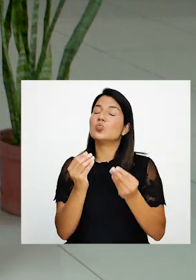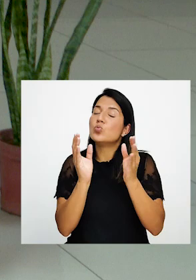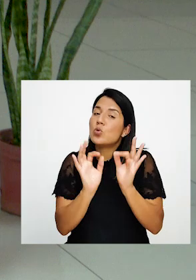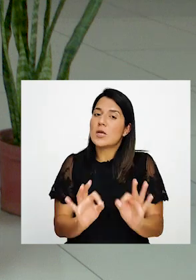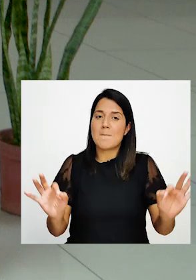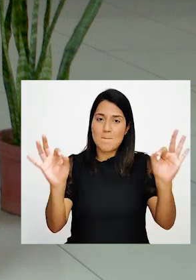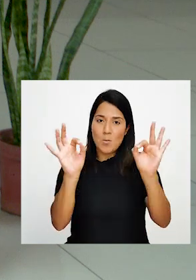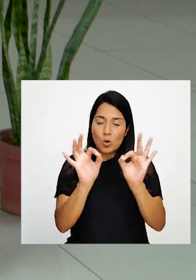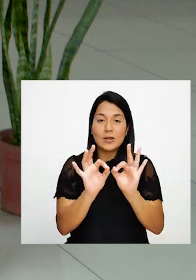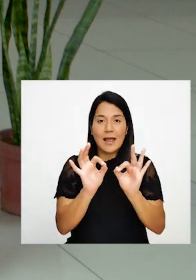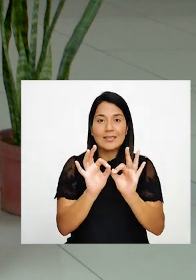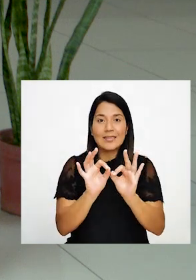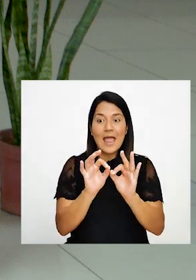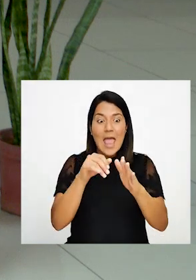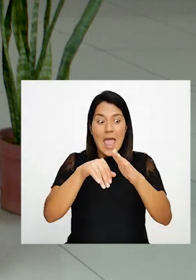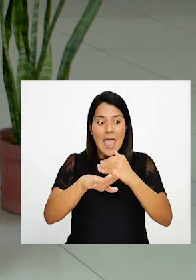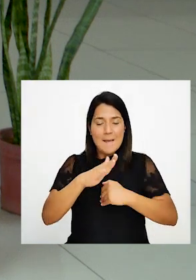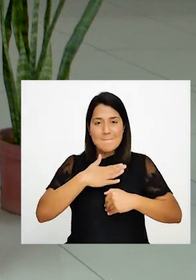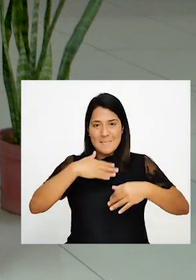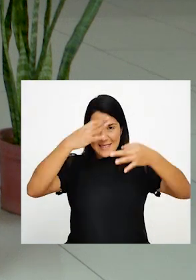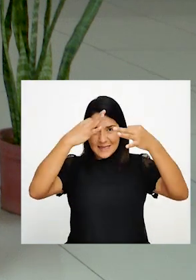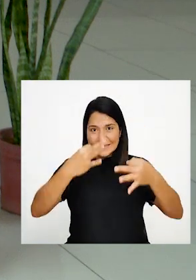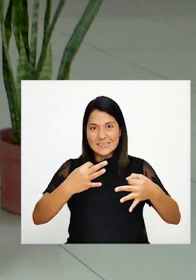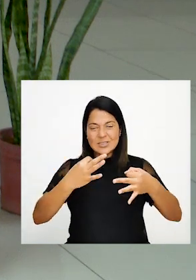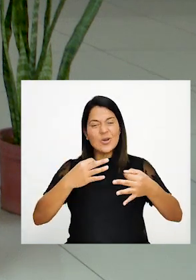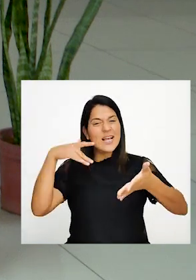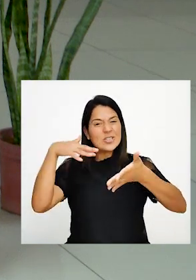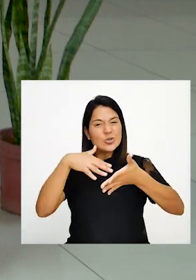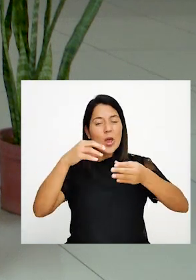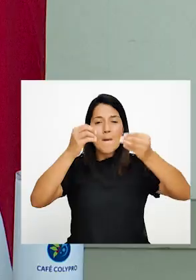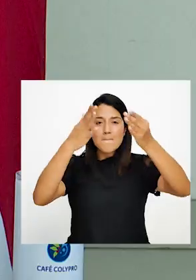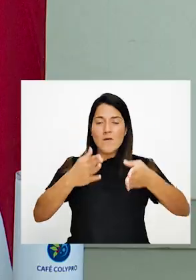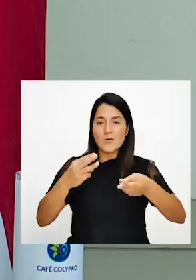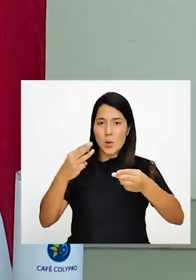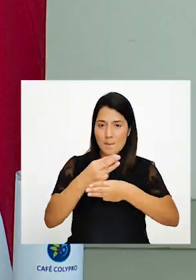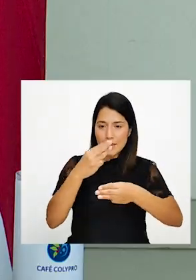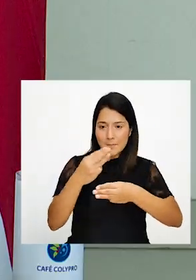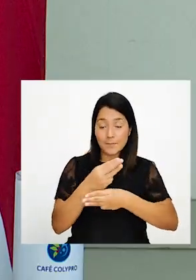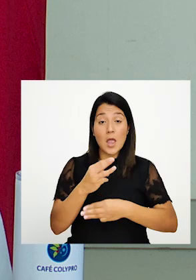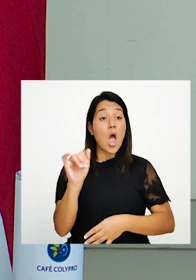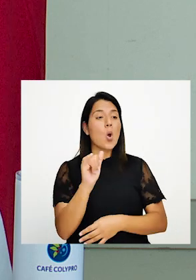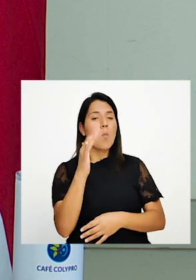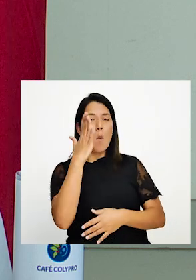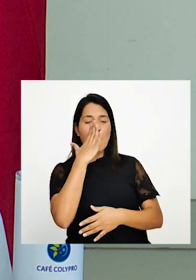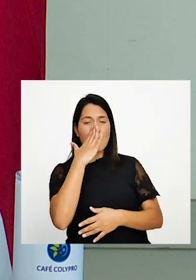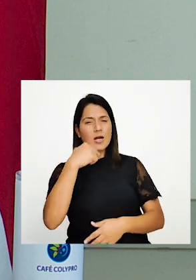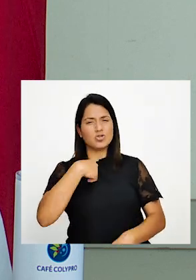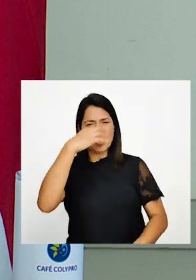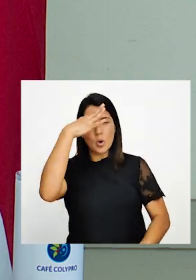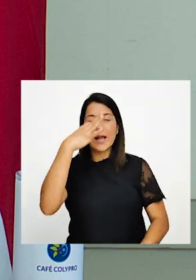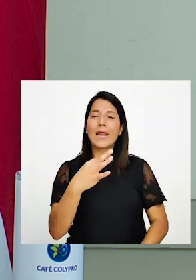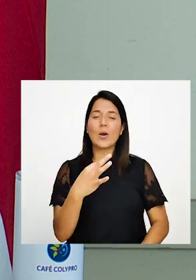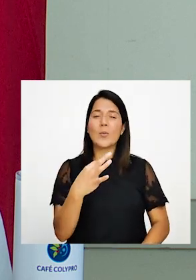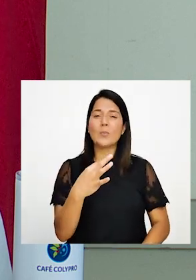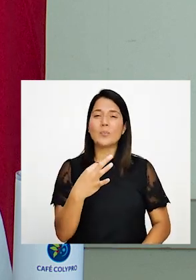fundamental en la formación, en la decisión de formarme como profesor de matemática. Como mamá, yo creo que uno tiene que